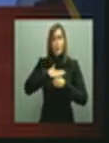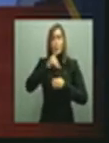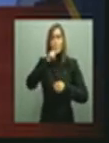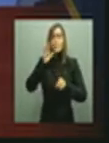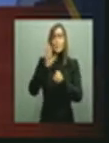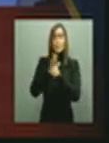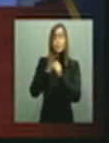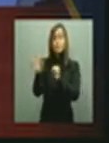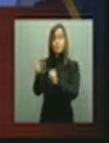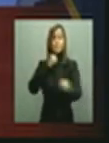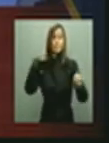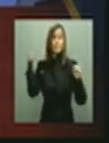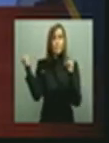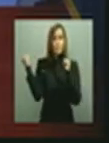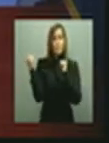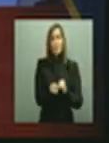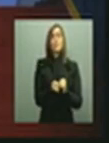fue